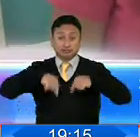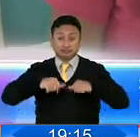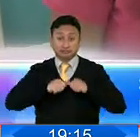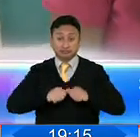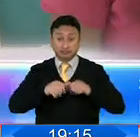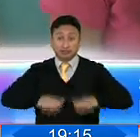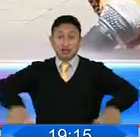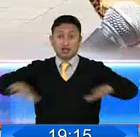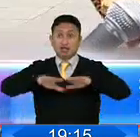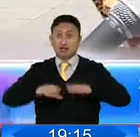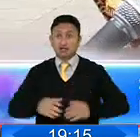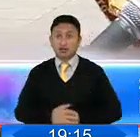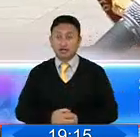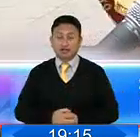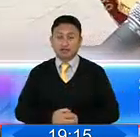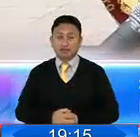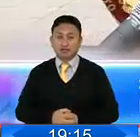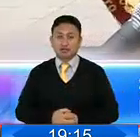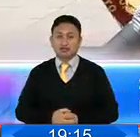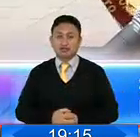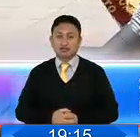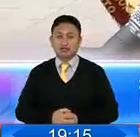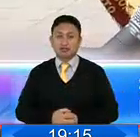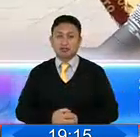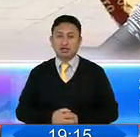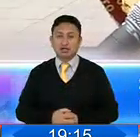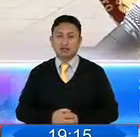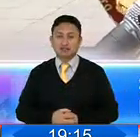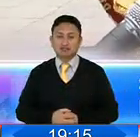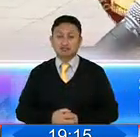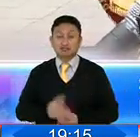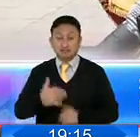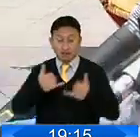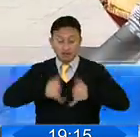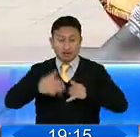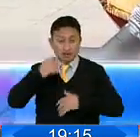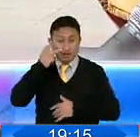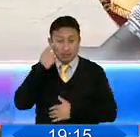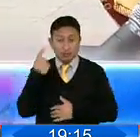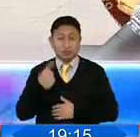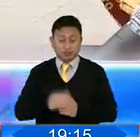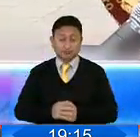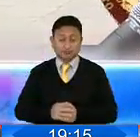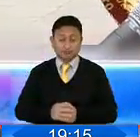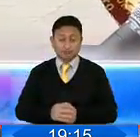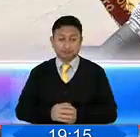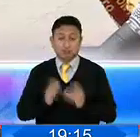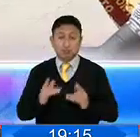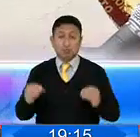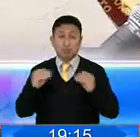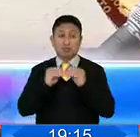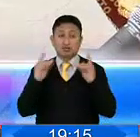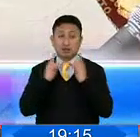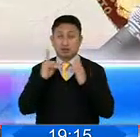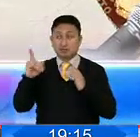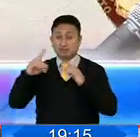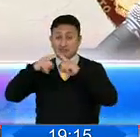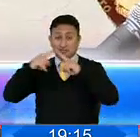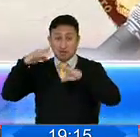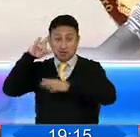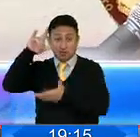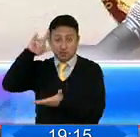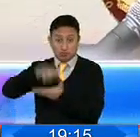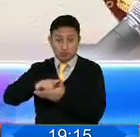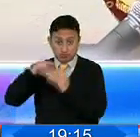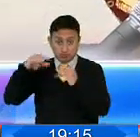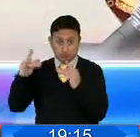estos sectores. Siguen las carpas en los barrios, seguimos haciendo las pruebas, seguimos implementando más camas en el Bicentenario.